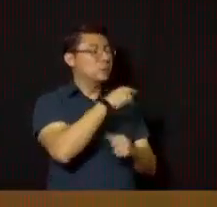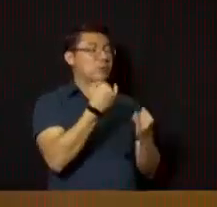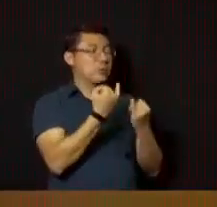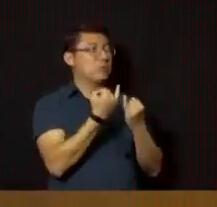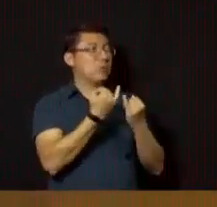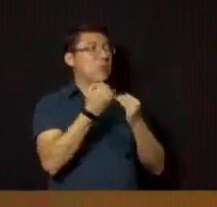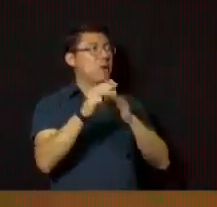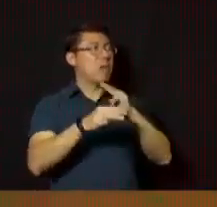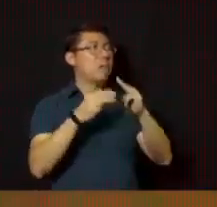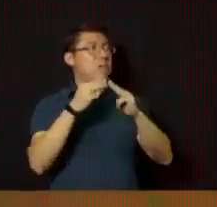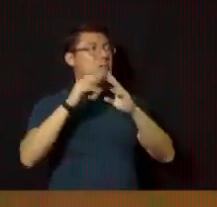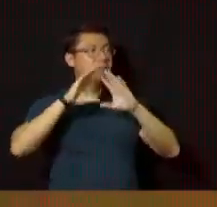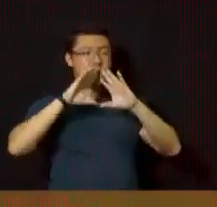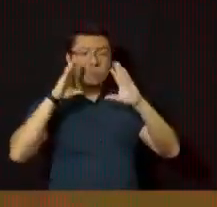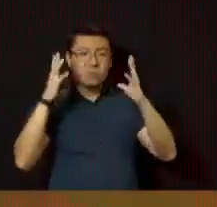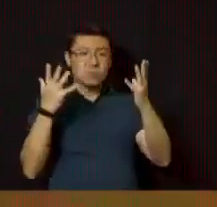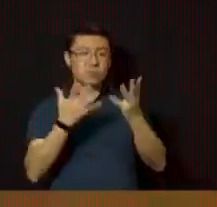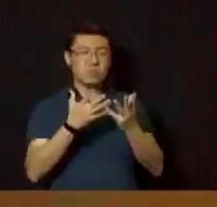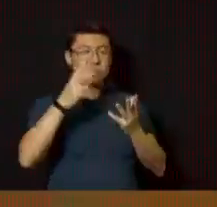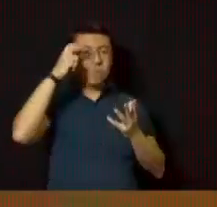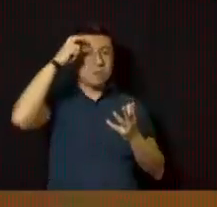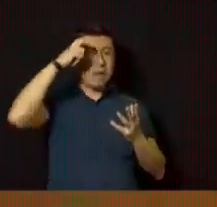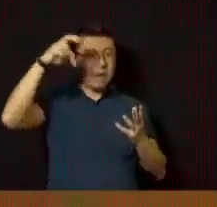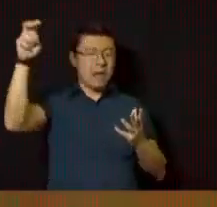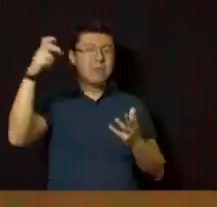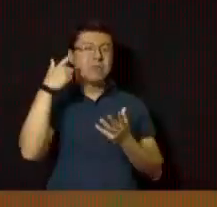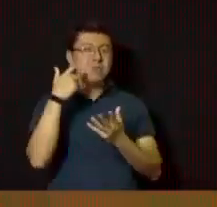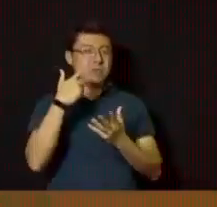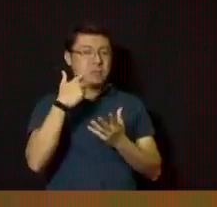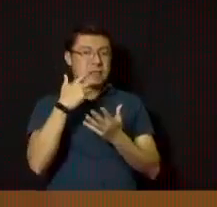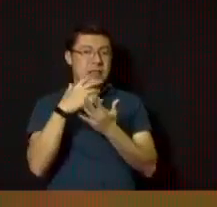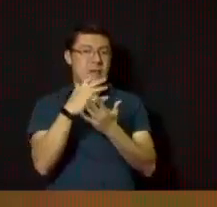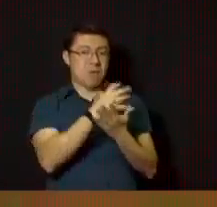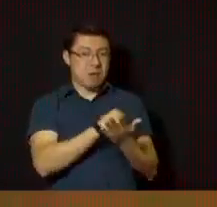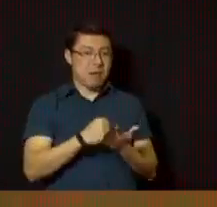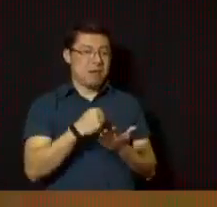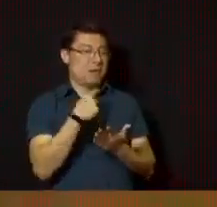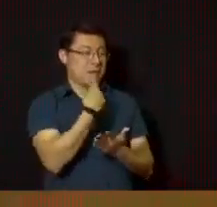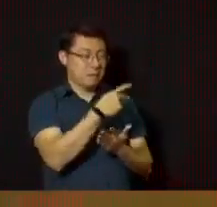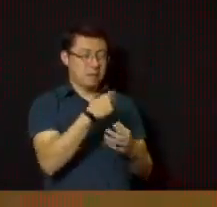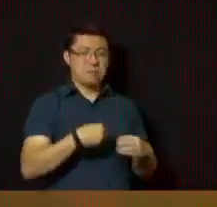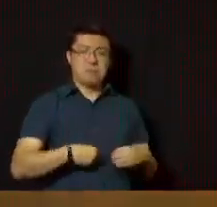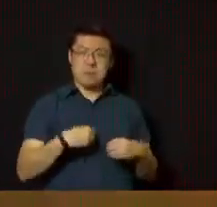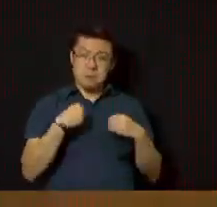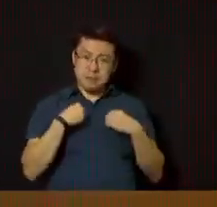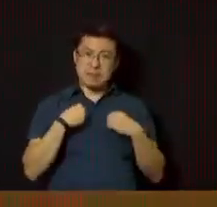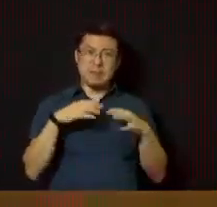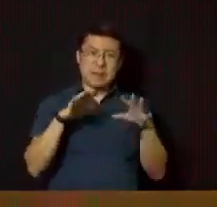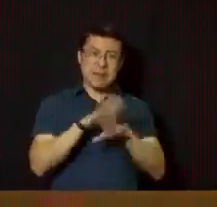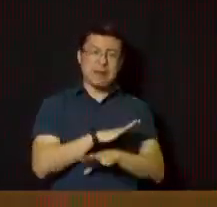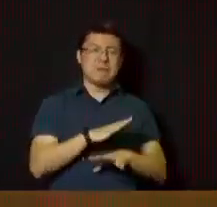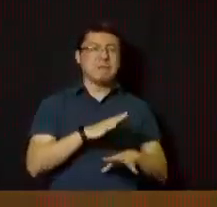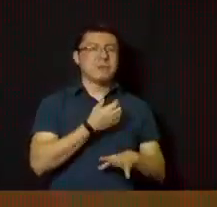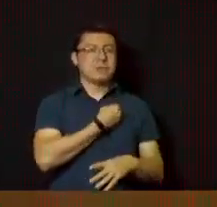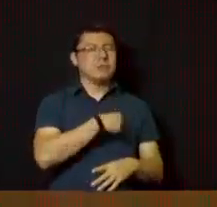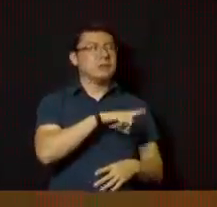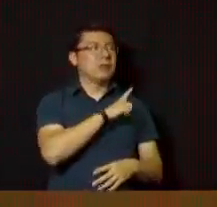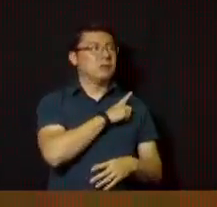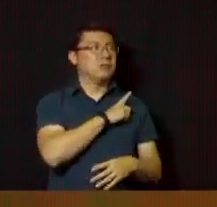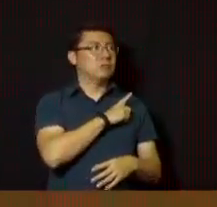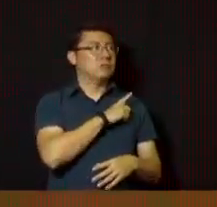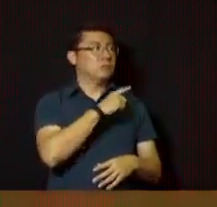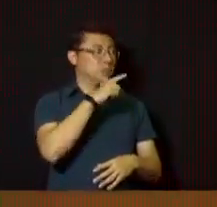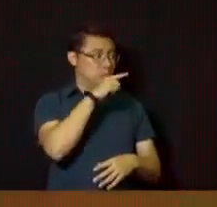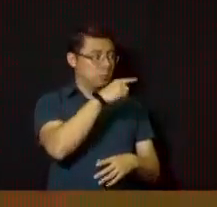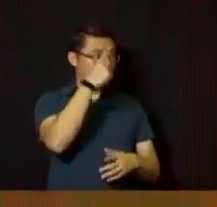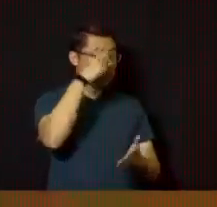mundo, ¿sí? Vas a estar ganando dinero, vas a cambiar tu vida, ¿no? Vas a estar saludable. Si tú me crees,